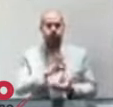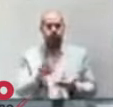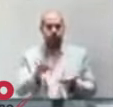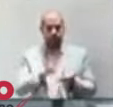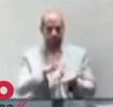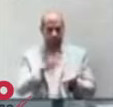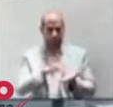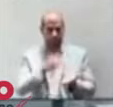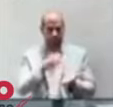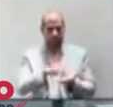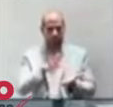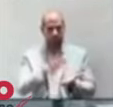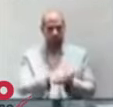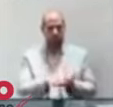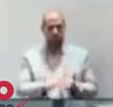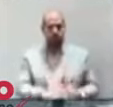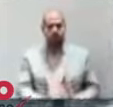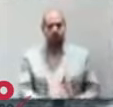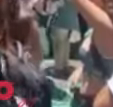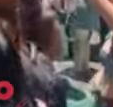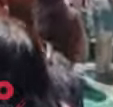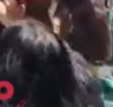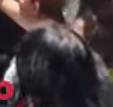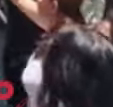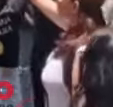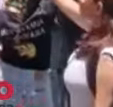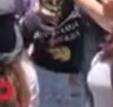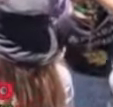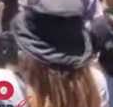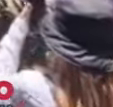registrarlo en el tablero electrónico.